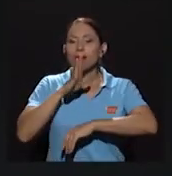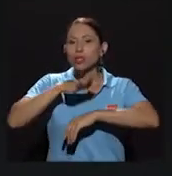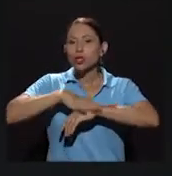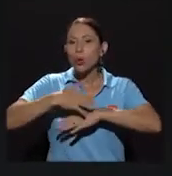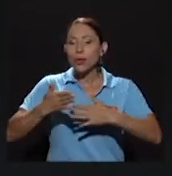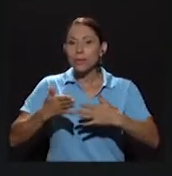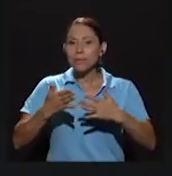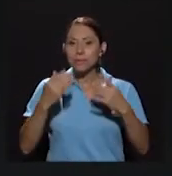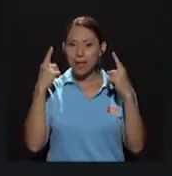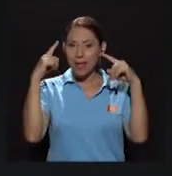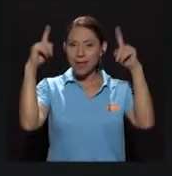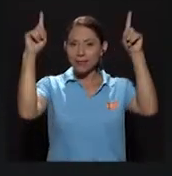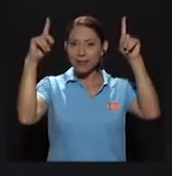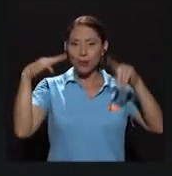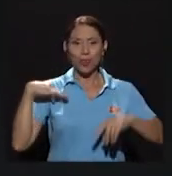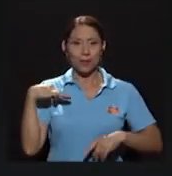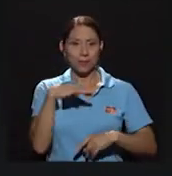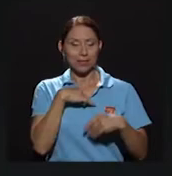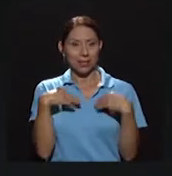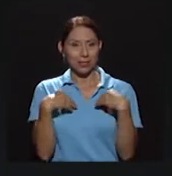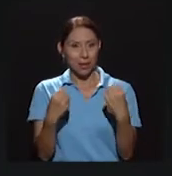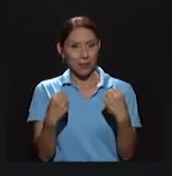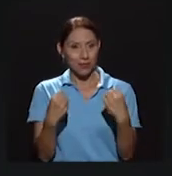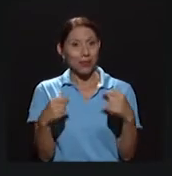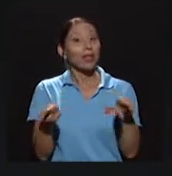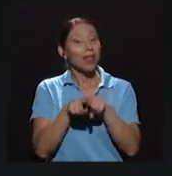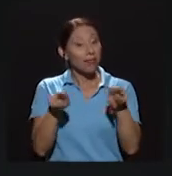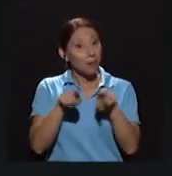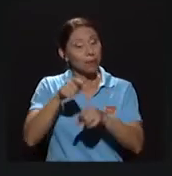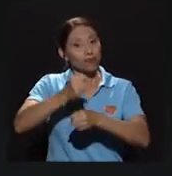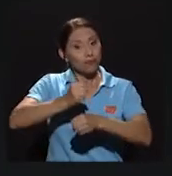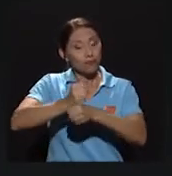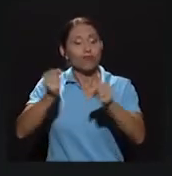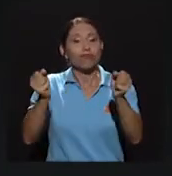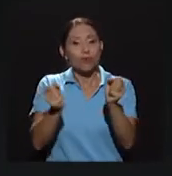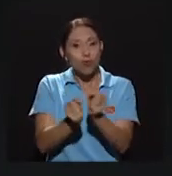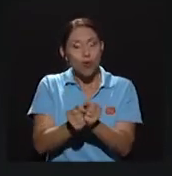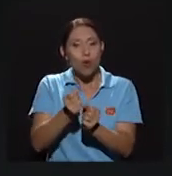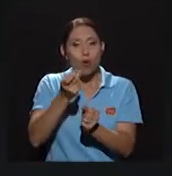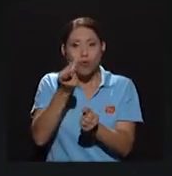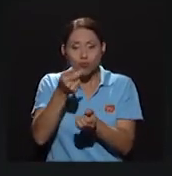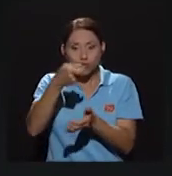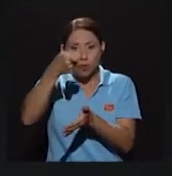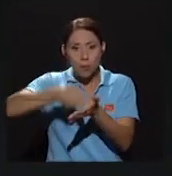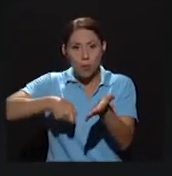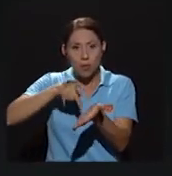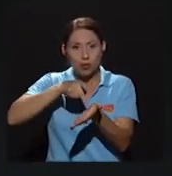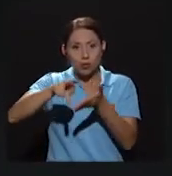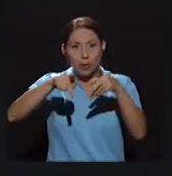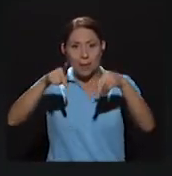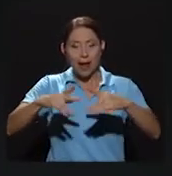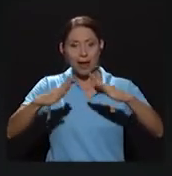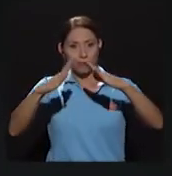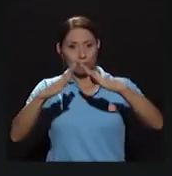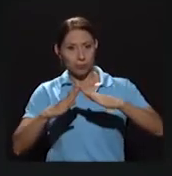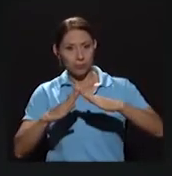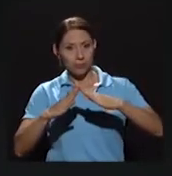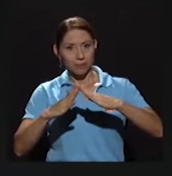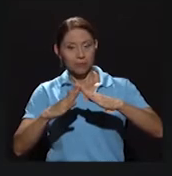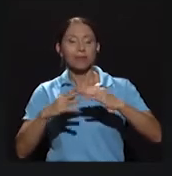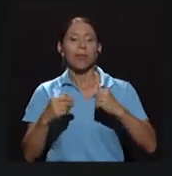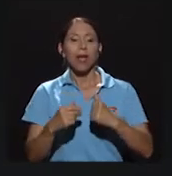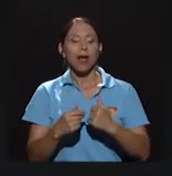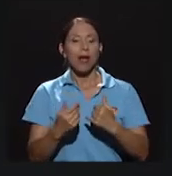éxito que el ministerio de salud que también se puede dar con los impuestos que tributan los habitantes y ha